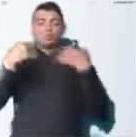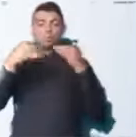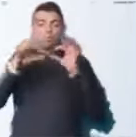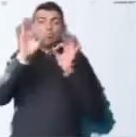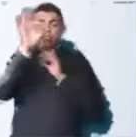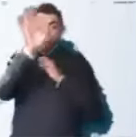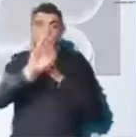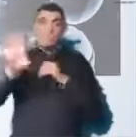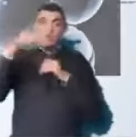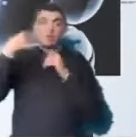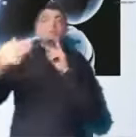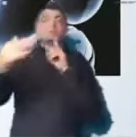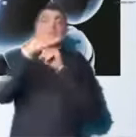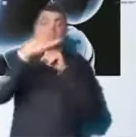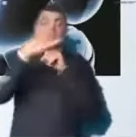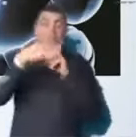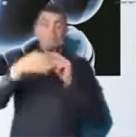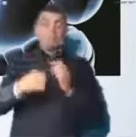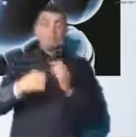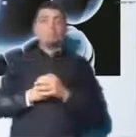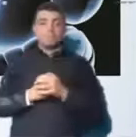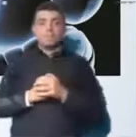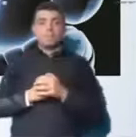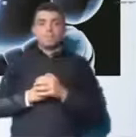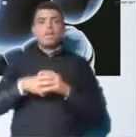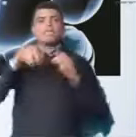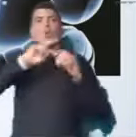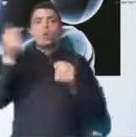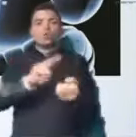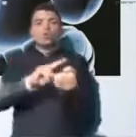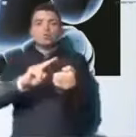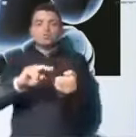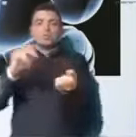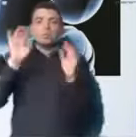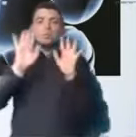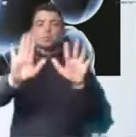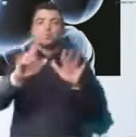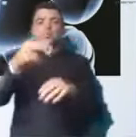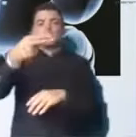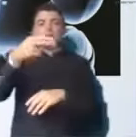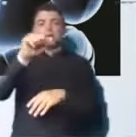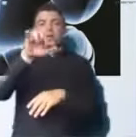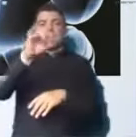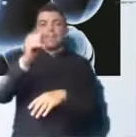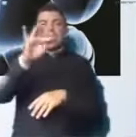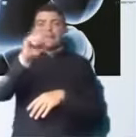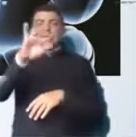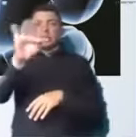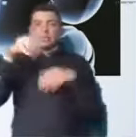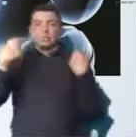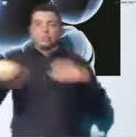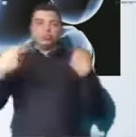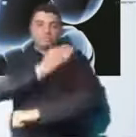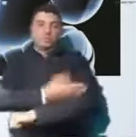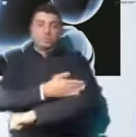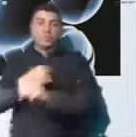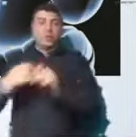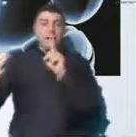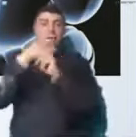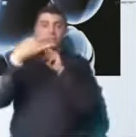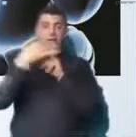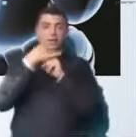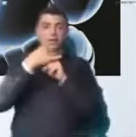El virus de la hepatitis B, este es un virus con una mortalidad importante, afecta al hígado, lo que